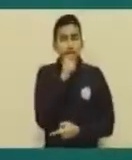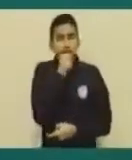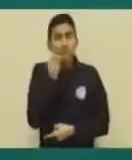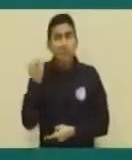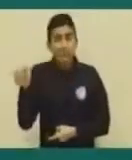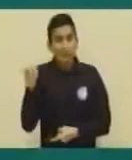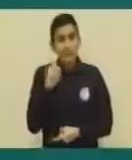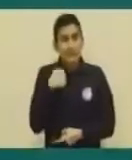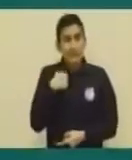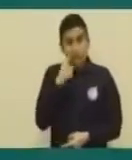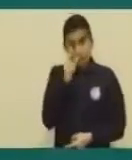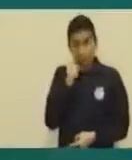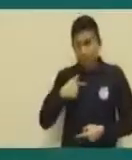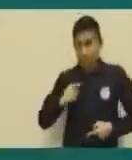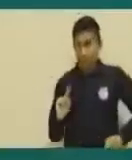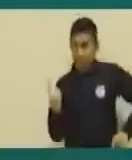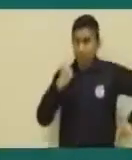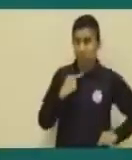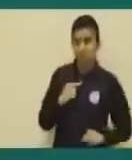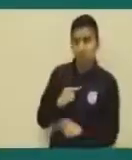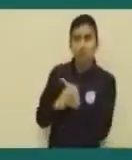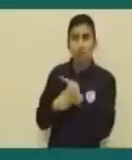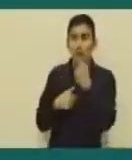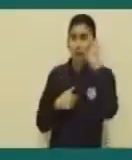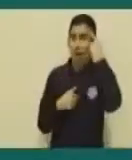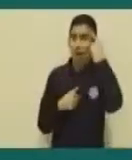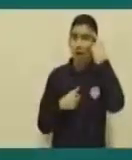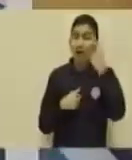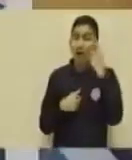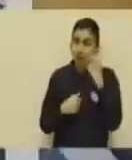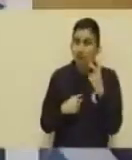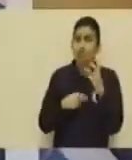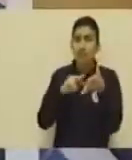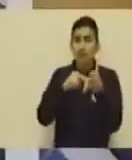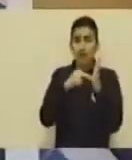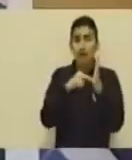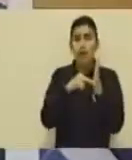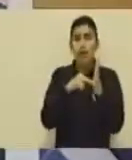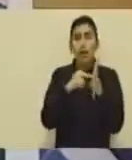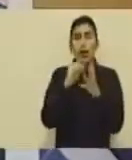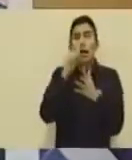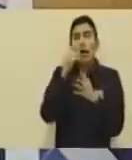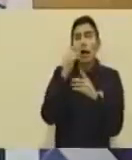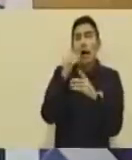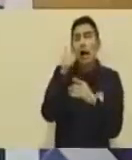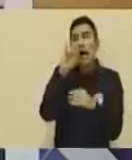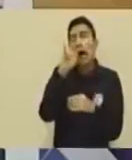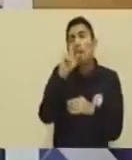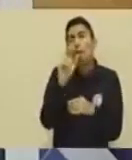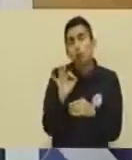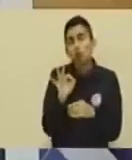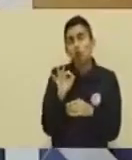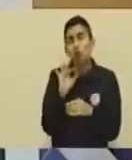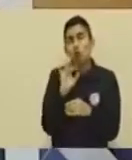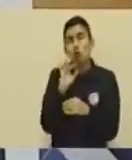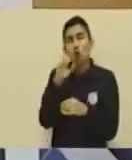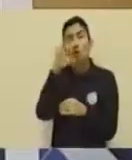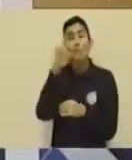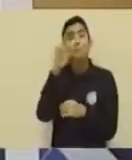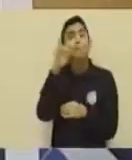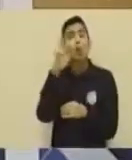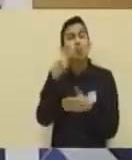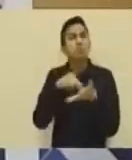entonces hay un abuso de poder ahí y empiezan a maltratar y acosar al mismo